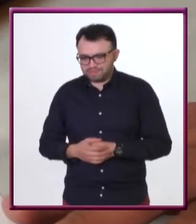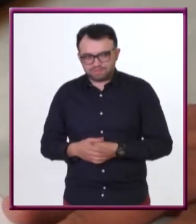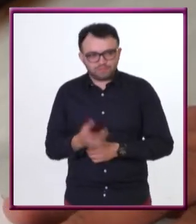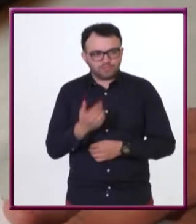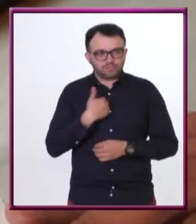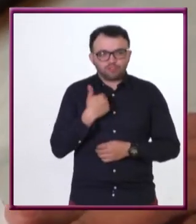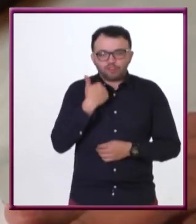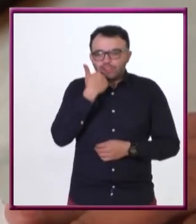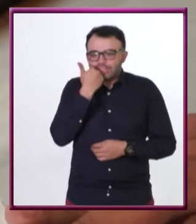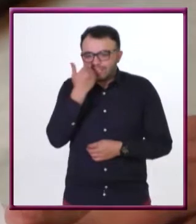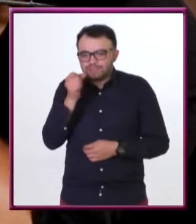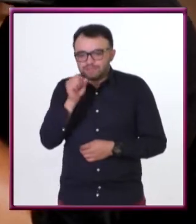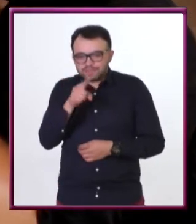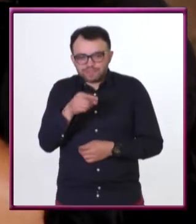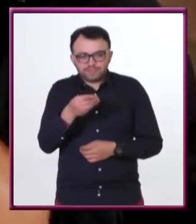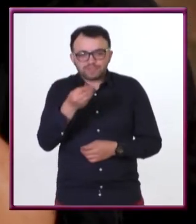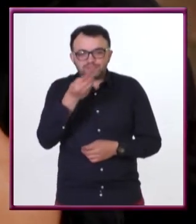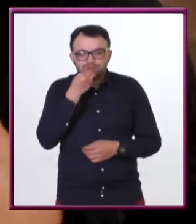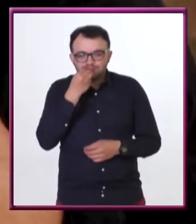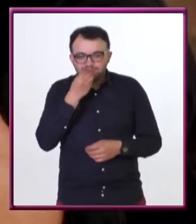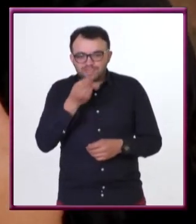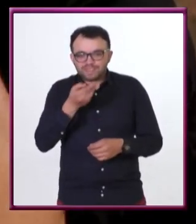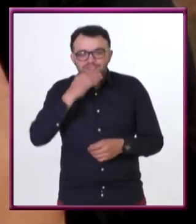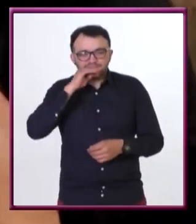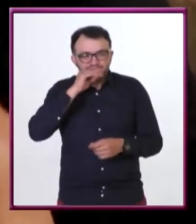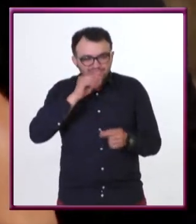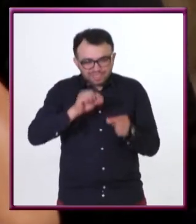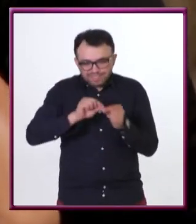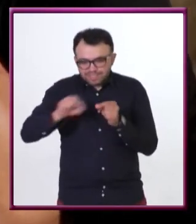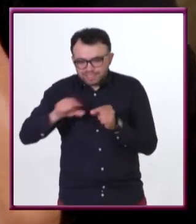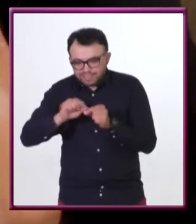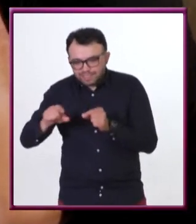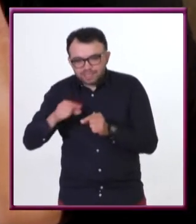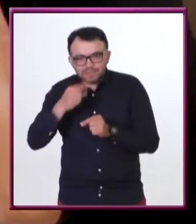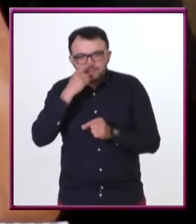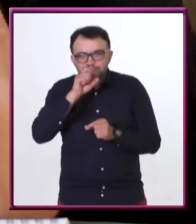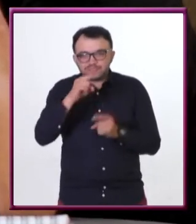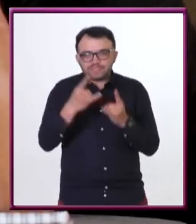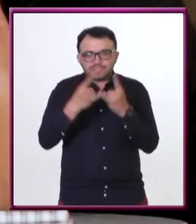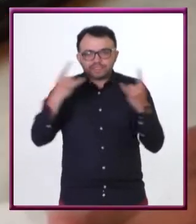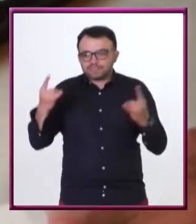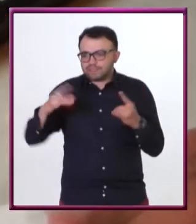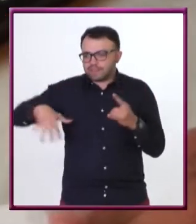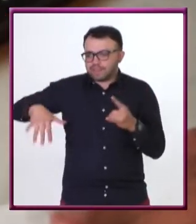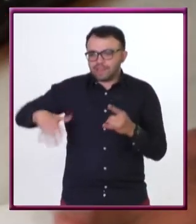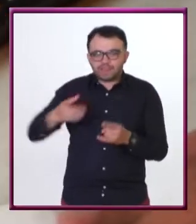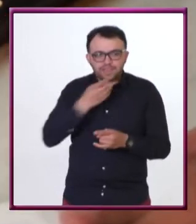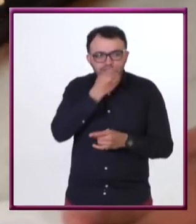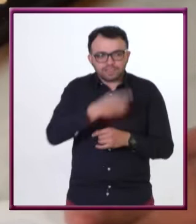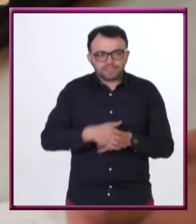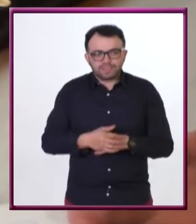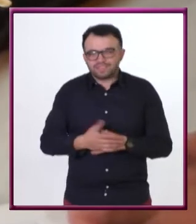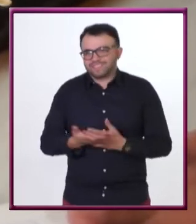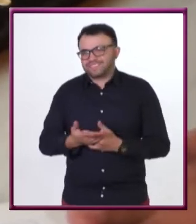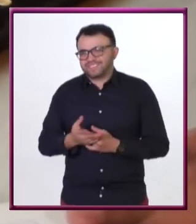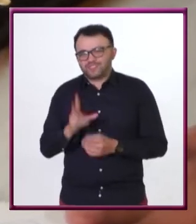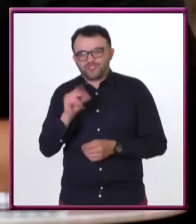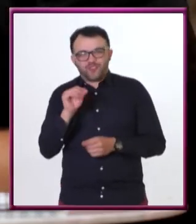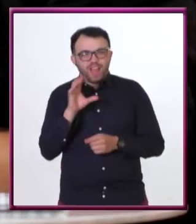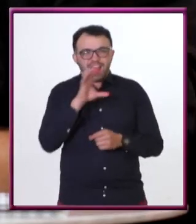trigo de esa leyenda que nos contaron. No inventes, pero no te van a caber en el tablero. Además, ni siquiera te van a alcanzar con lo que tienes en ese